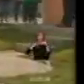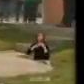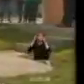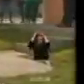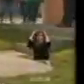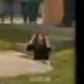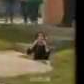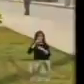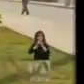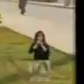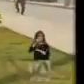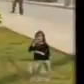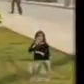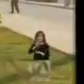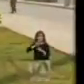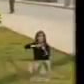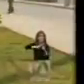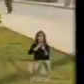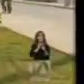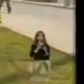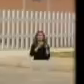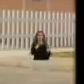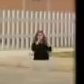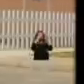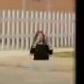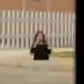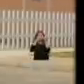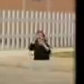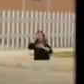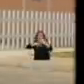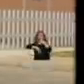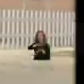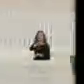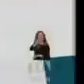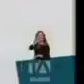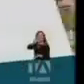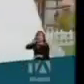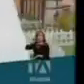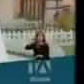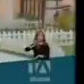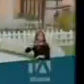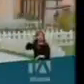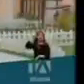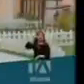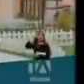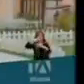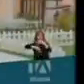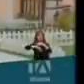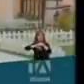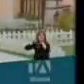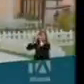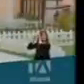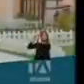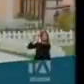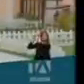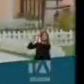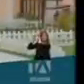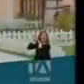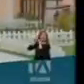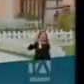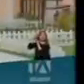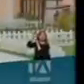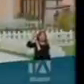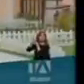año. La primera fue en Manabí, donde se otorgaron 670 viviendas. El gobierno ha ofrecido entregar 80.000 viviendas en